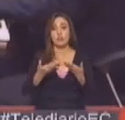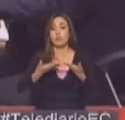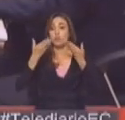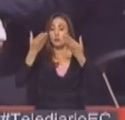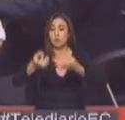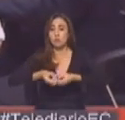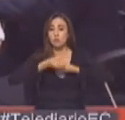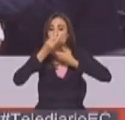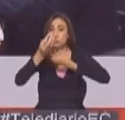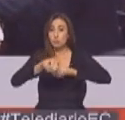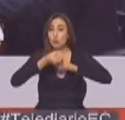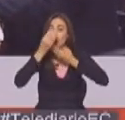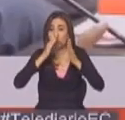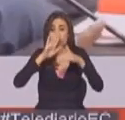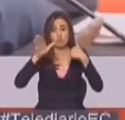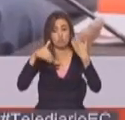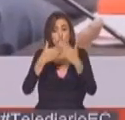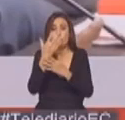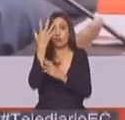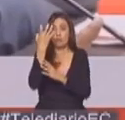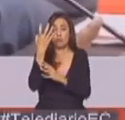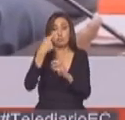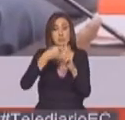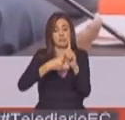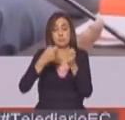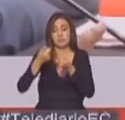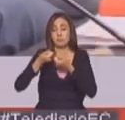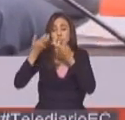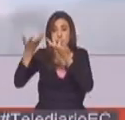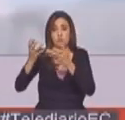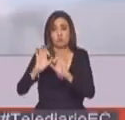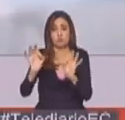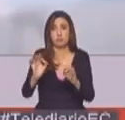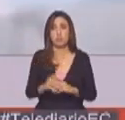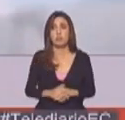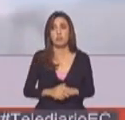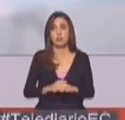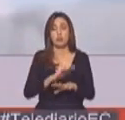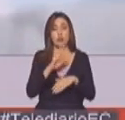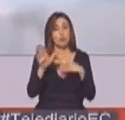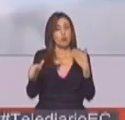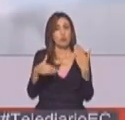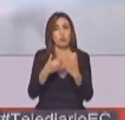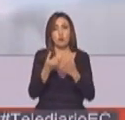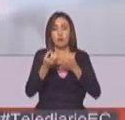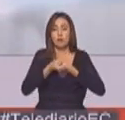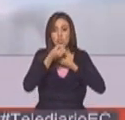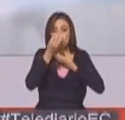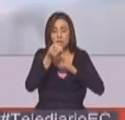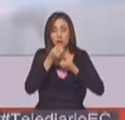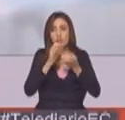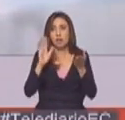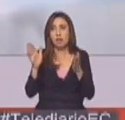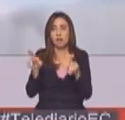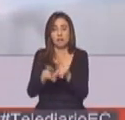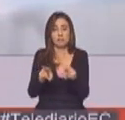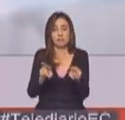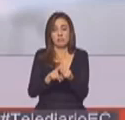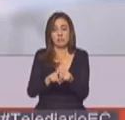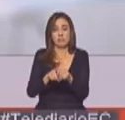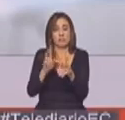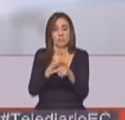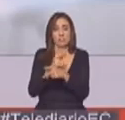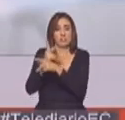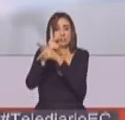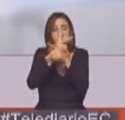información del trabajo efectuado durante los 15 meses de gestión que tuvieron al frente del organismo toda la información y documentación se encuentra en el mismo consejo de